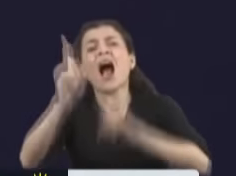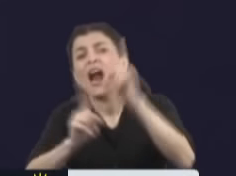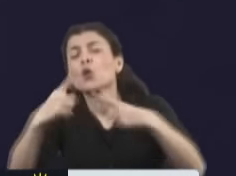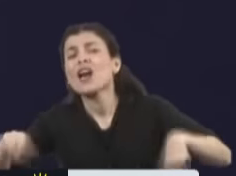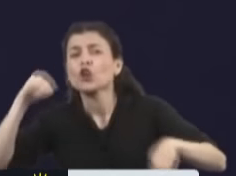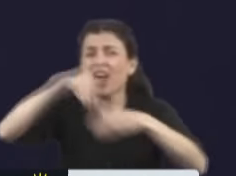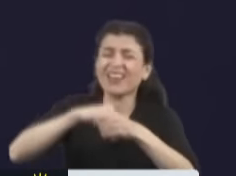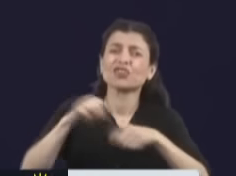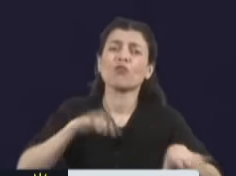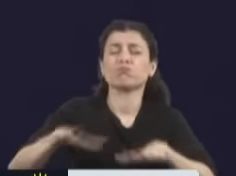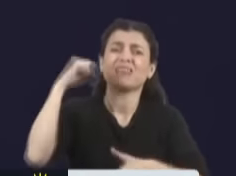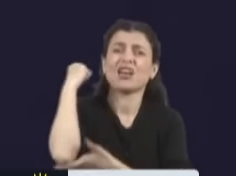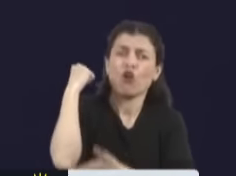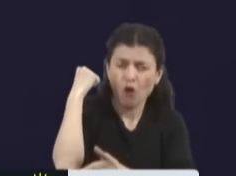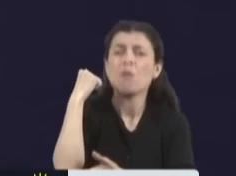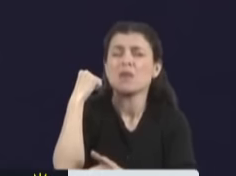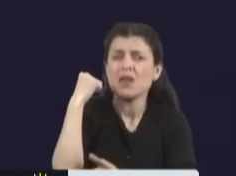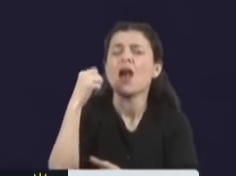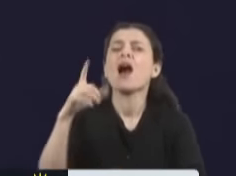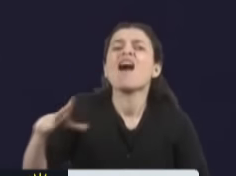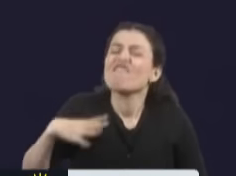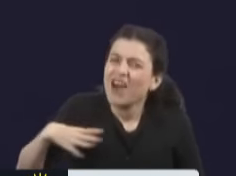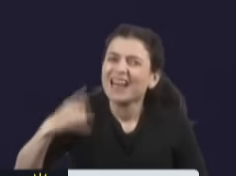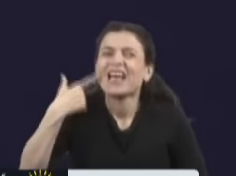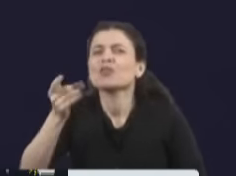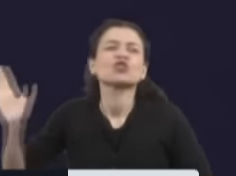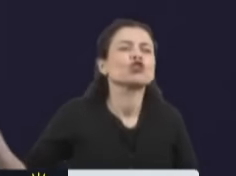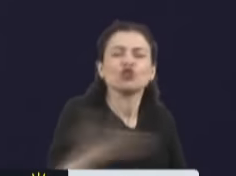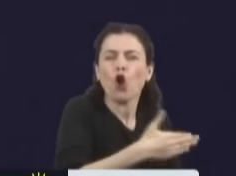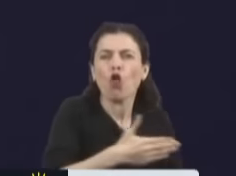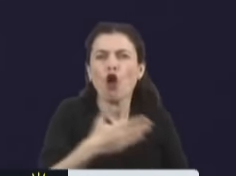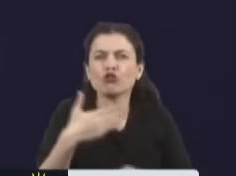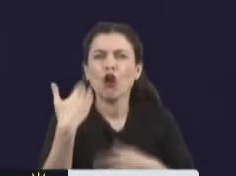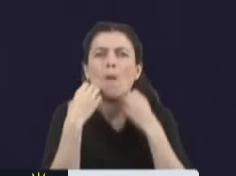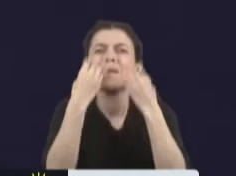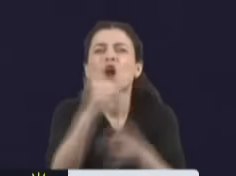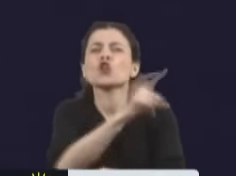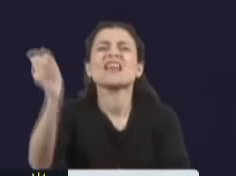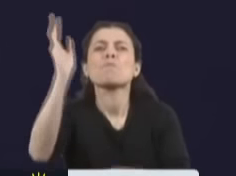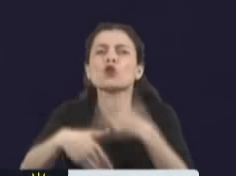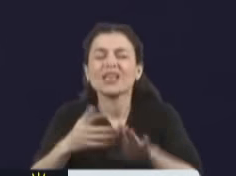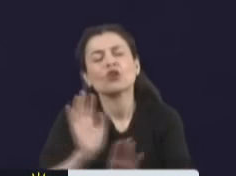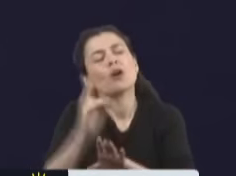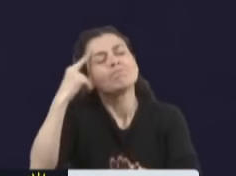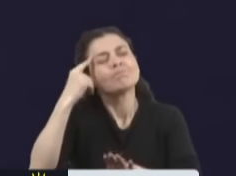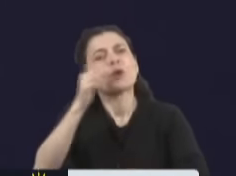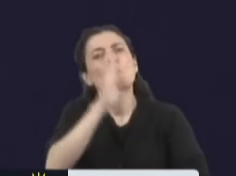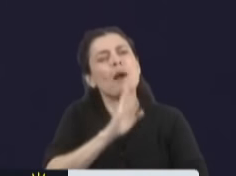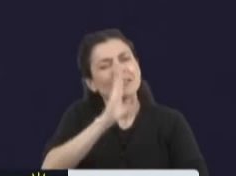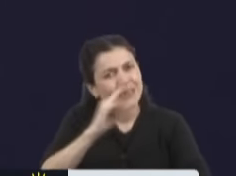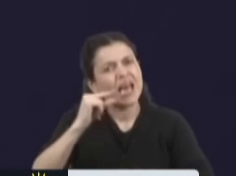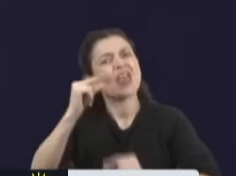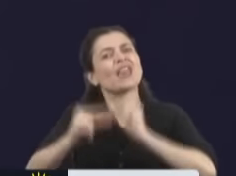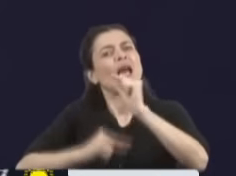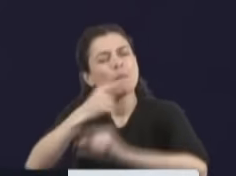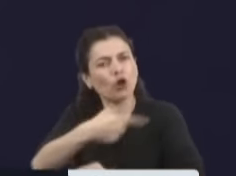claramente eso no está generalizado y pero Esperamos que a medida que vayan pasando las semanas eso se ese rebote se